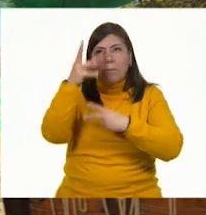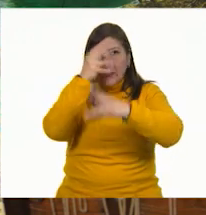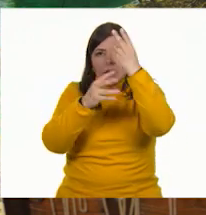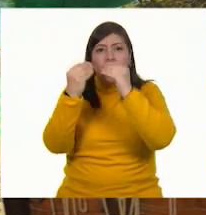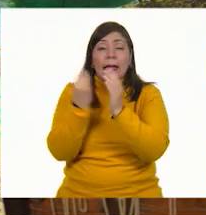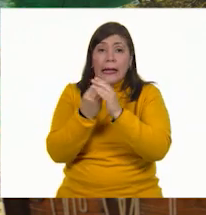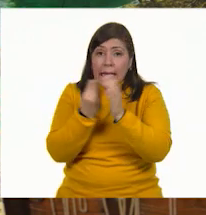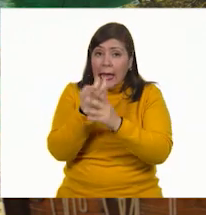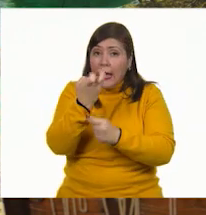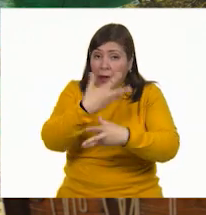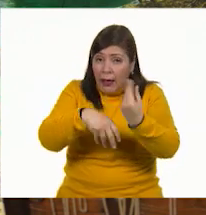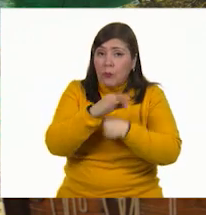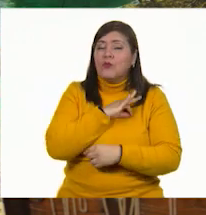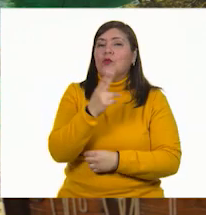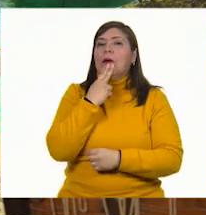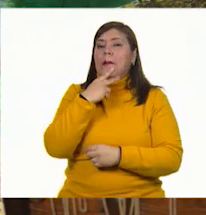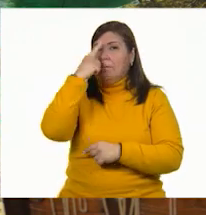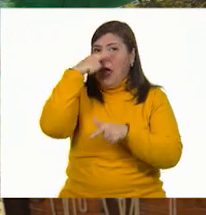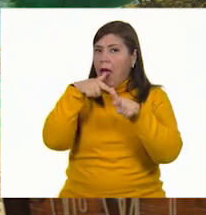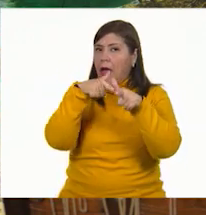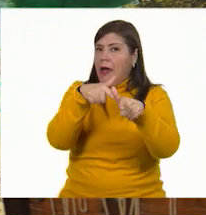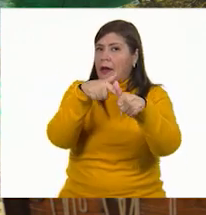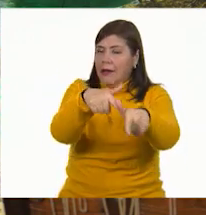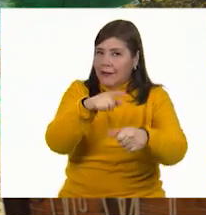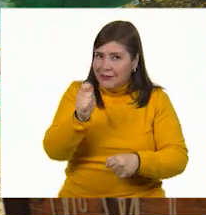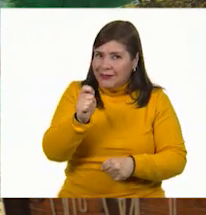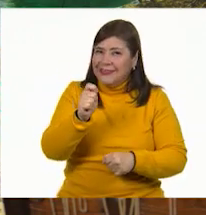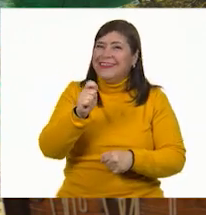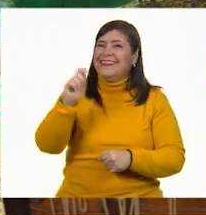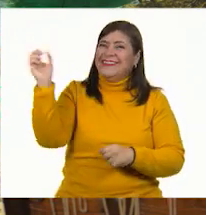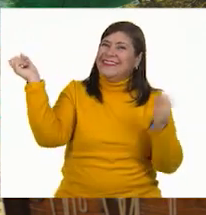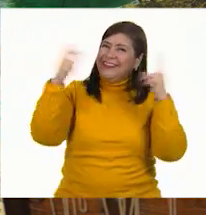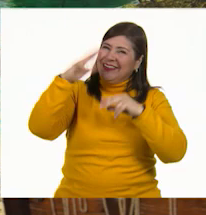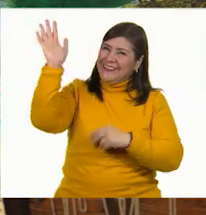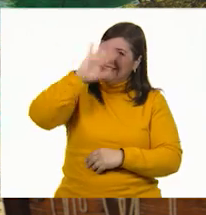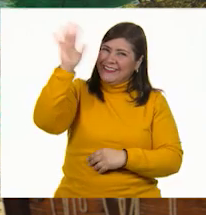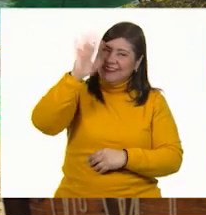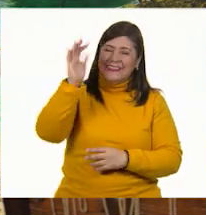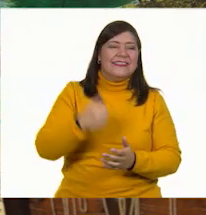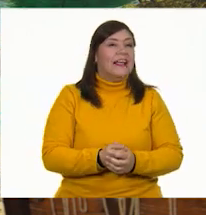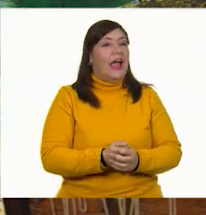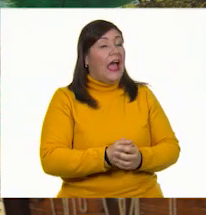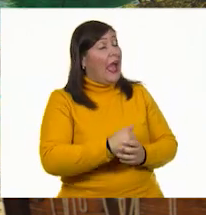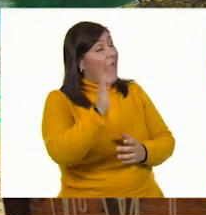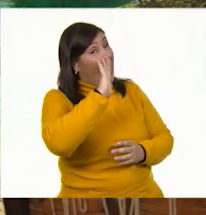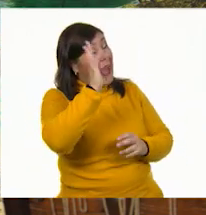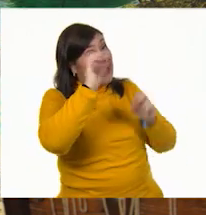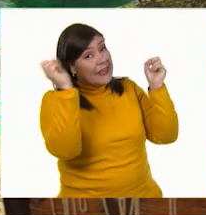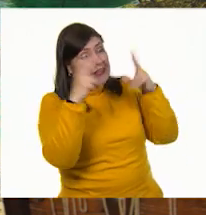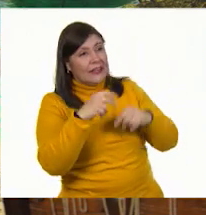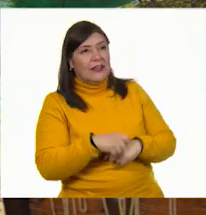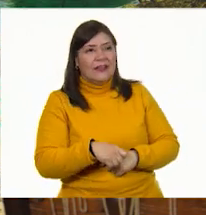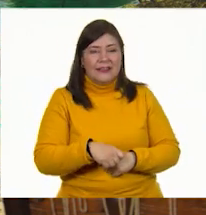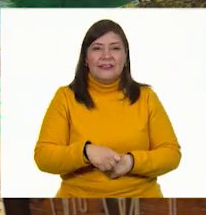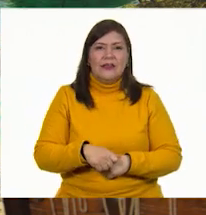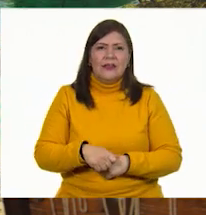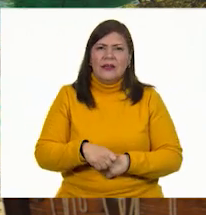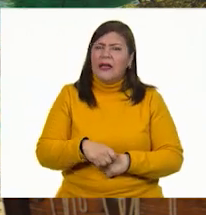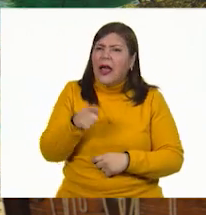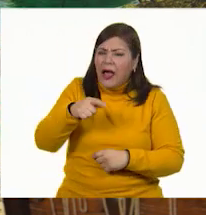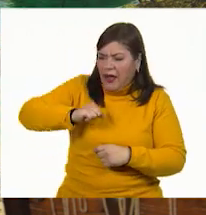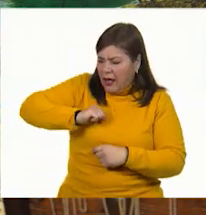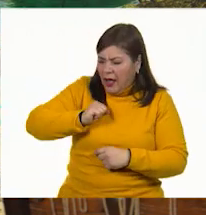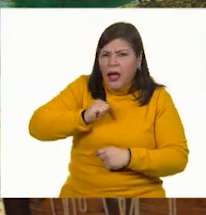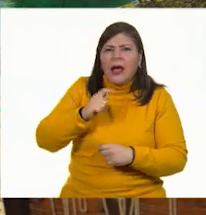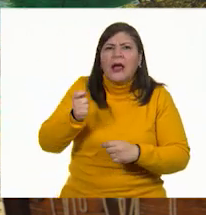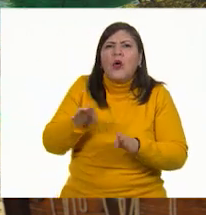Utilízalas para seguir adelante. Y por cierto, ¡hasta la próxima! ¡Oh, hasta la próxima! Oye, por cierto, ¿cómo sigues de salita? Que